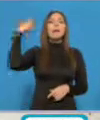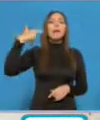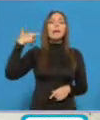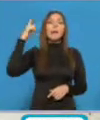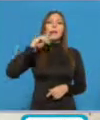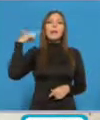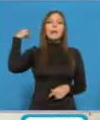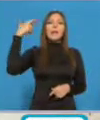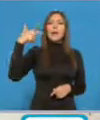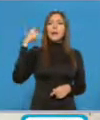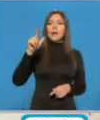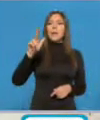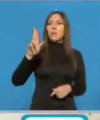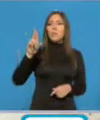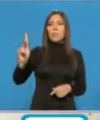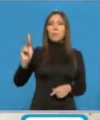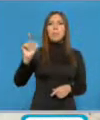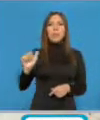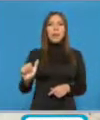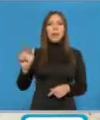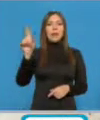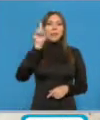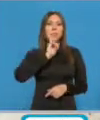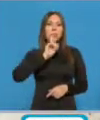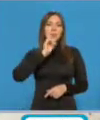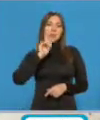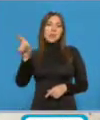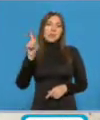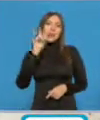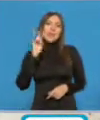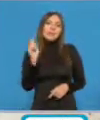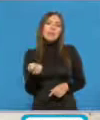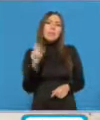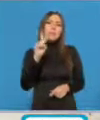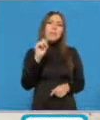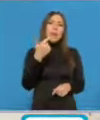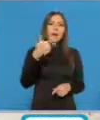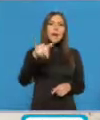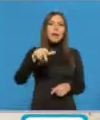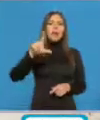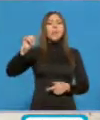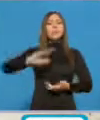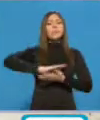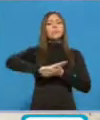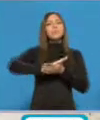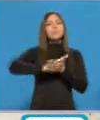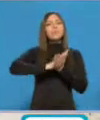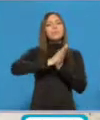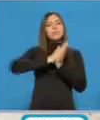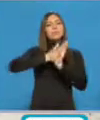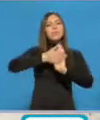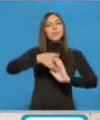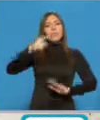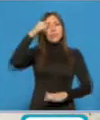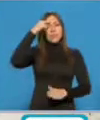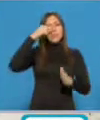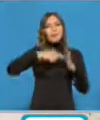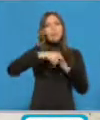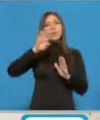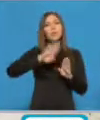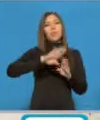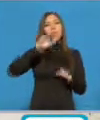que era completamente pagana, y se convierte al cristianismo. Luego lo entierran en un lugar